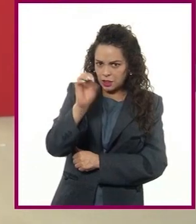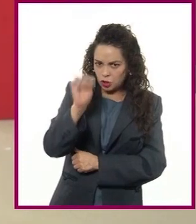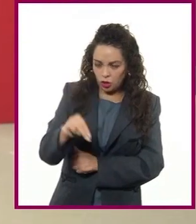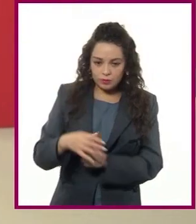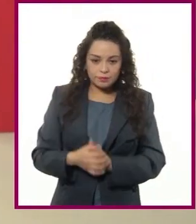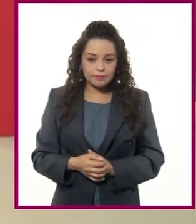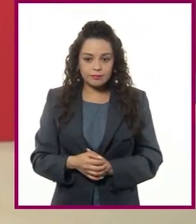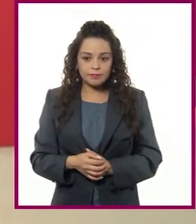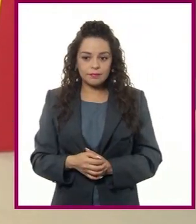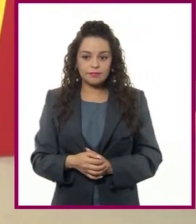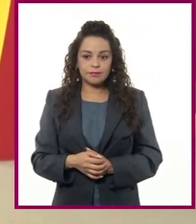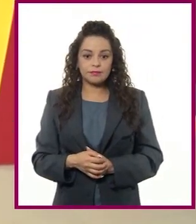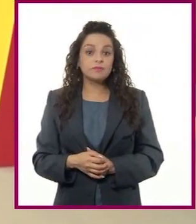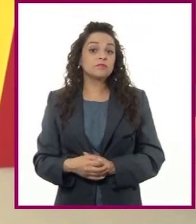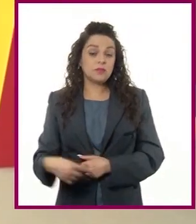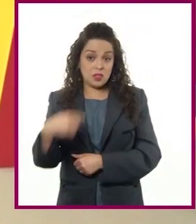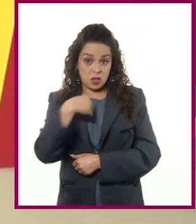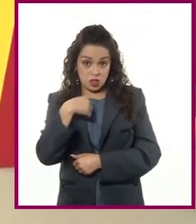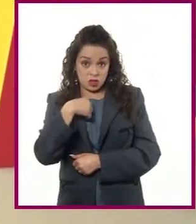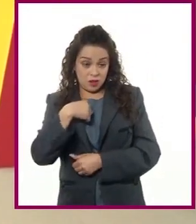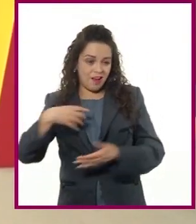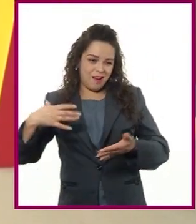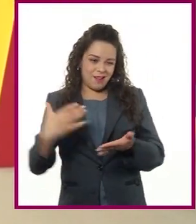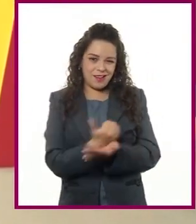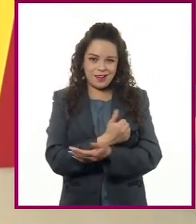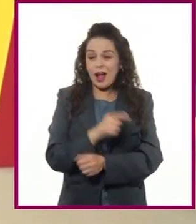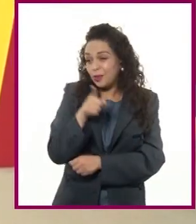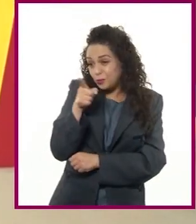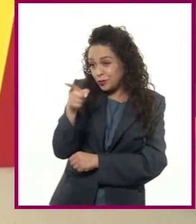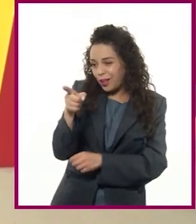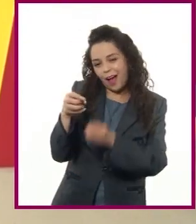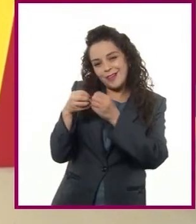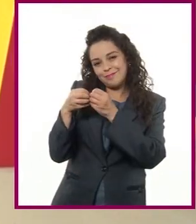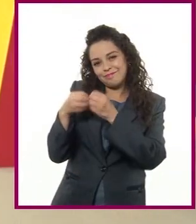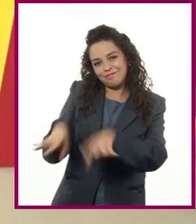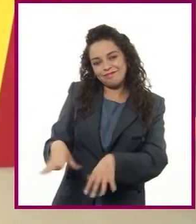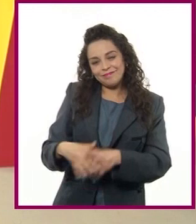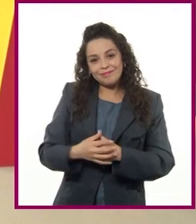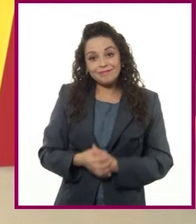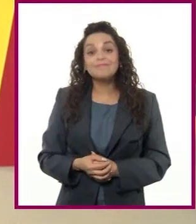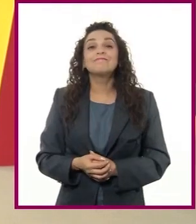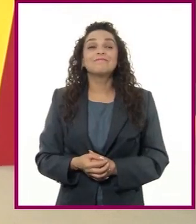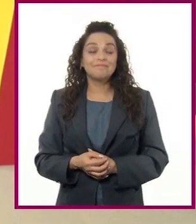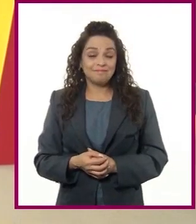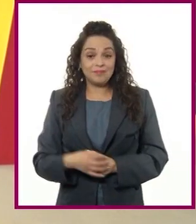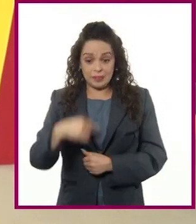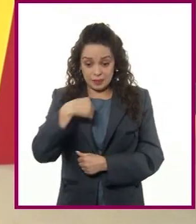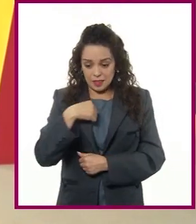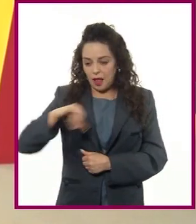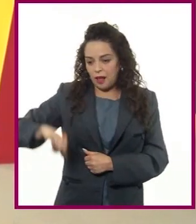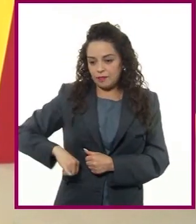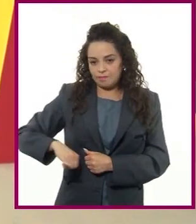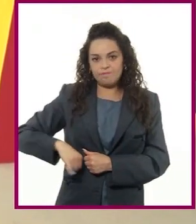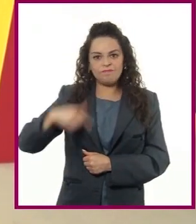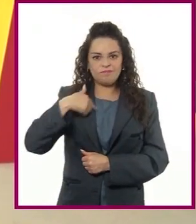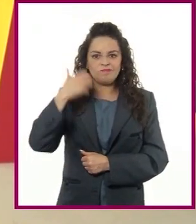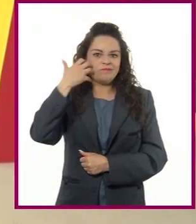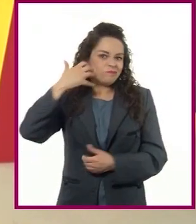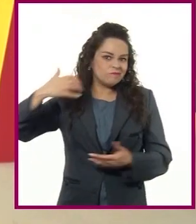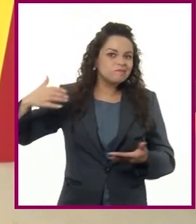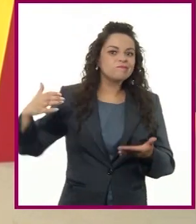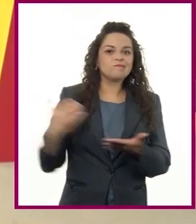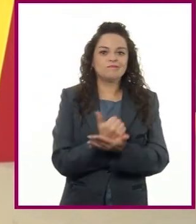Relación. Yo gano, tú pierdes. A la persona solo le interesa conseguir lo que quiere y pocas